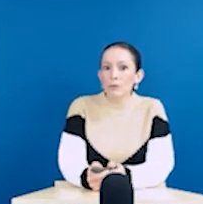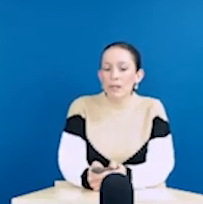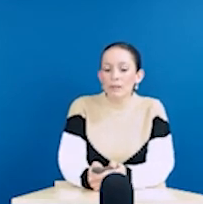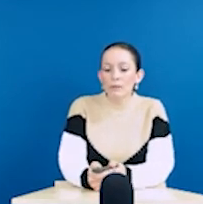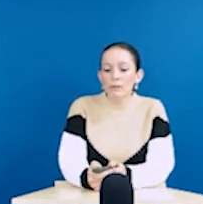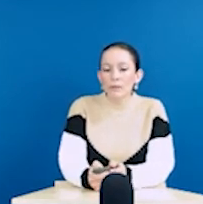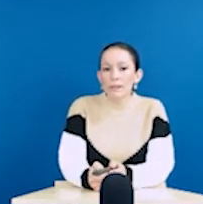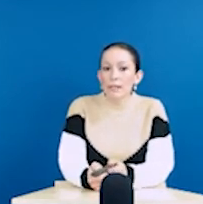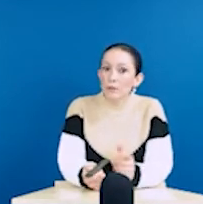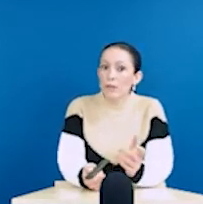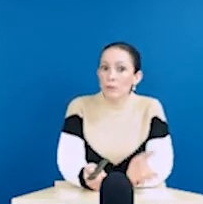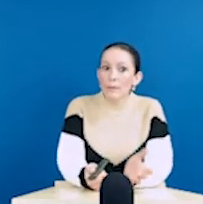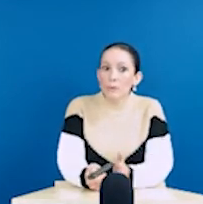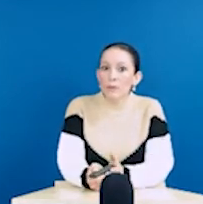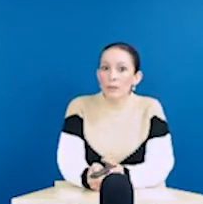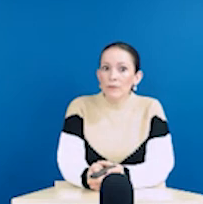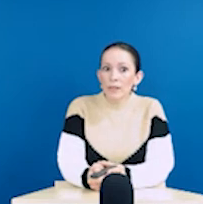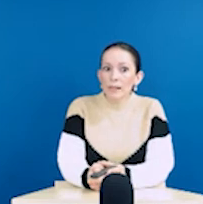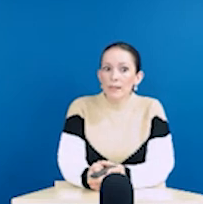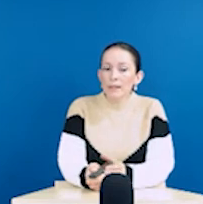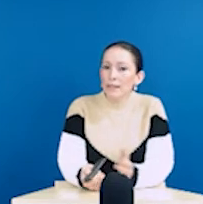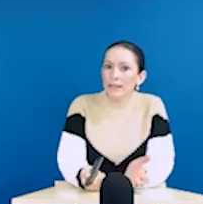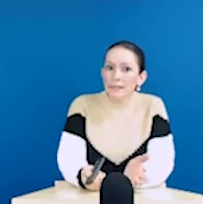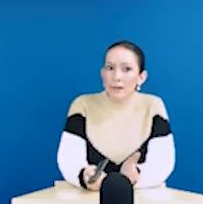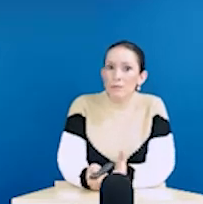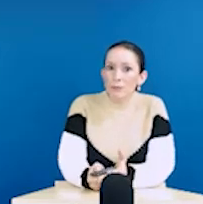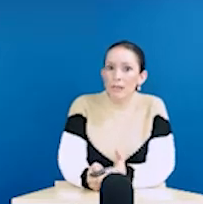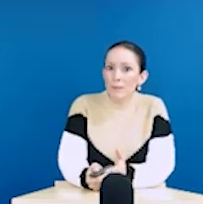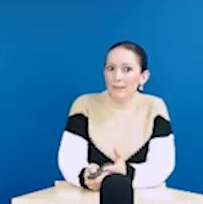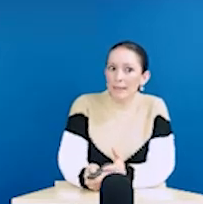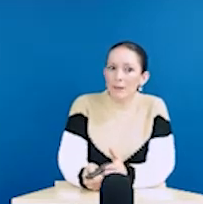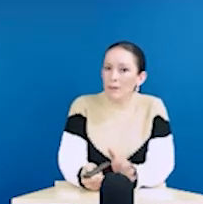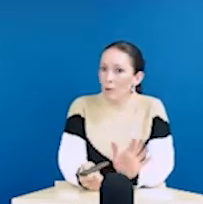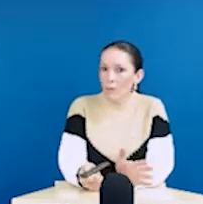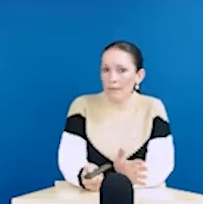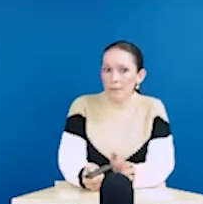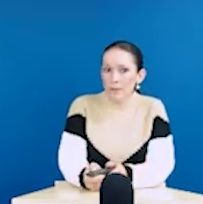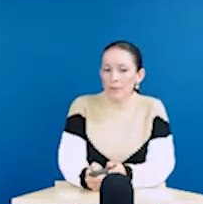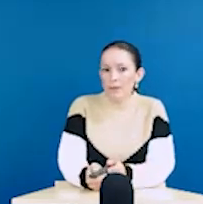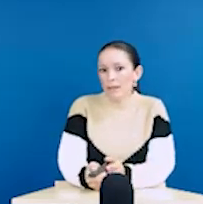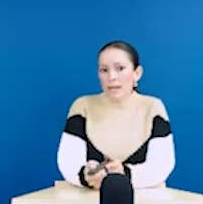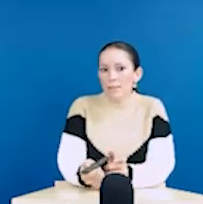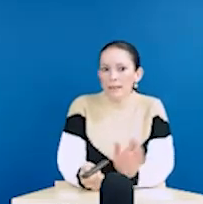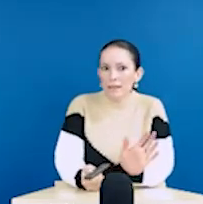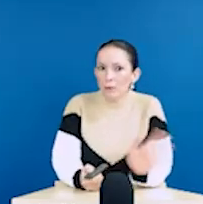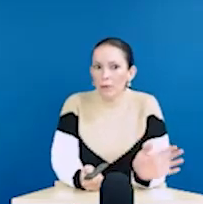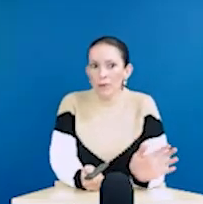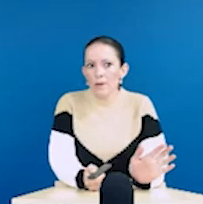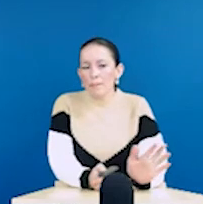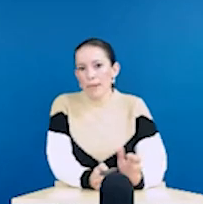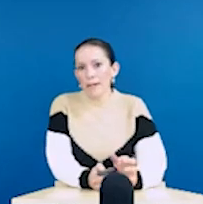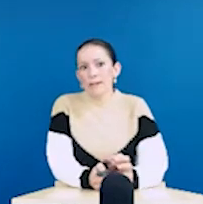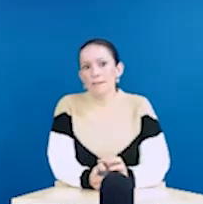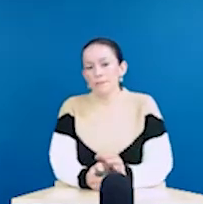dentro de nuestros registros y nos ayuda mucho a identificar quiénes tienen un puntaje más alto o más bajo. Y de ahí parte